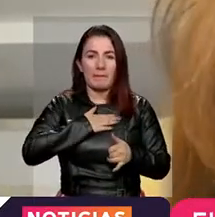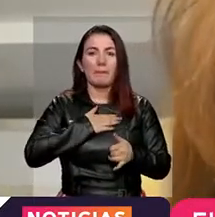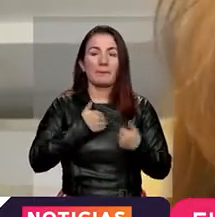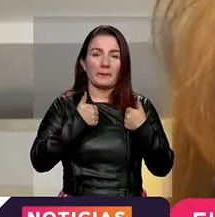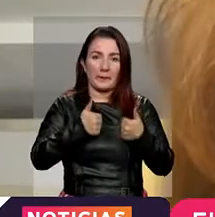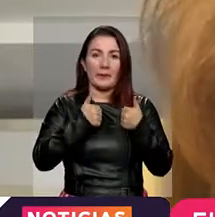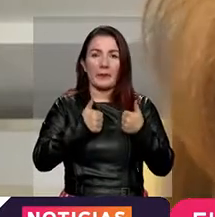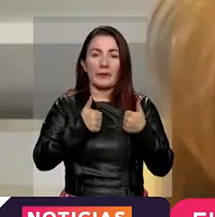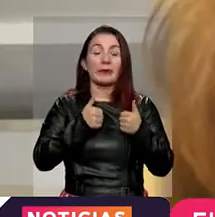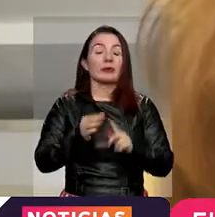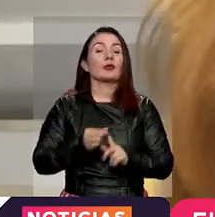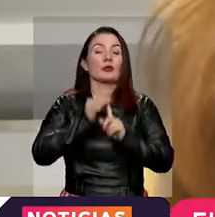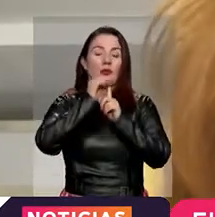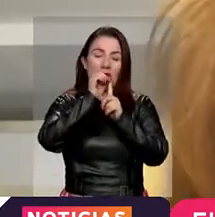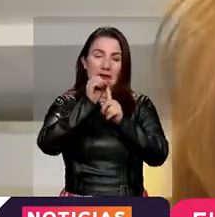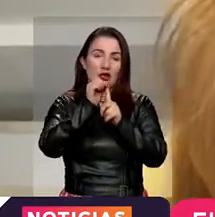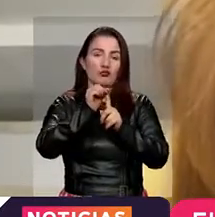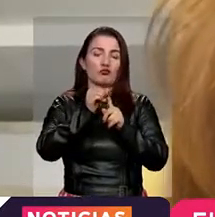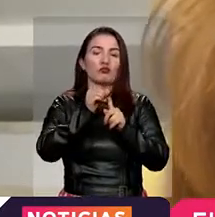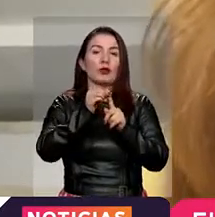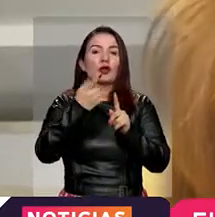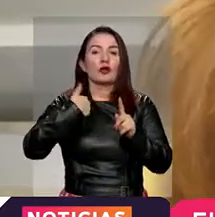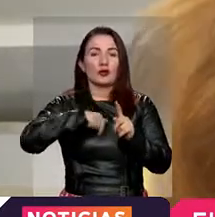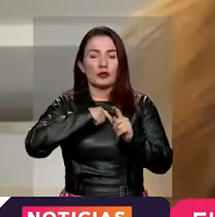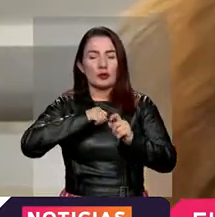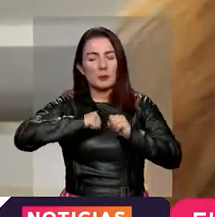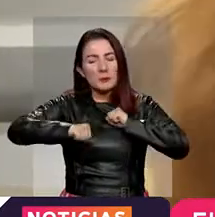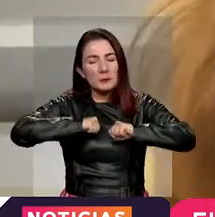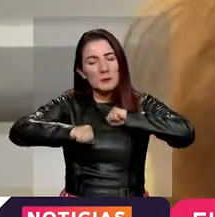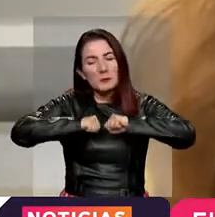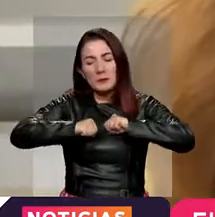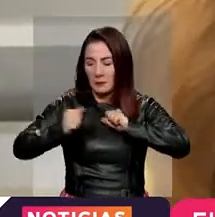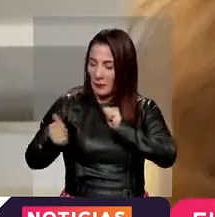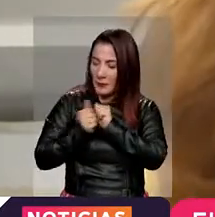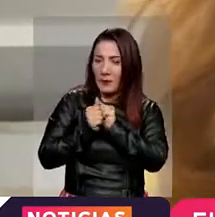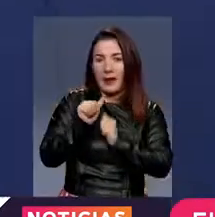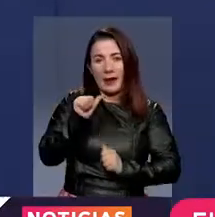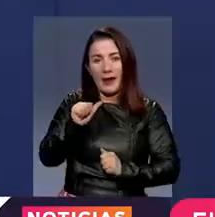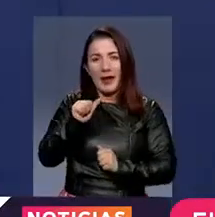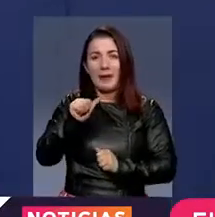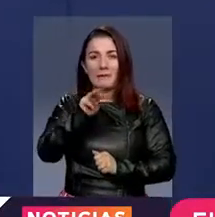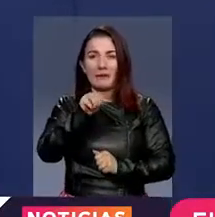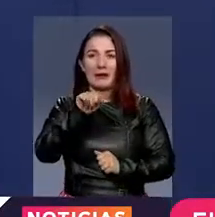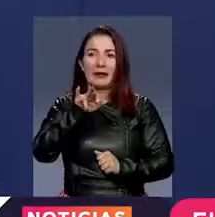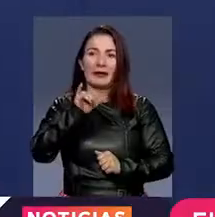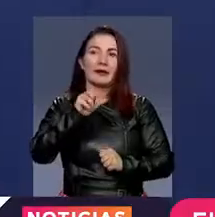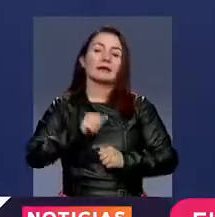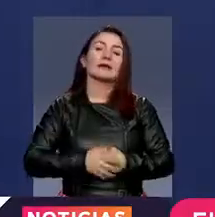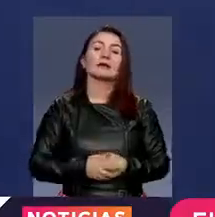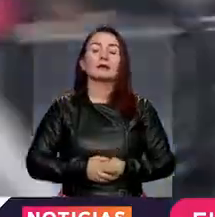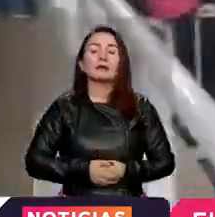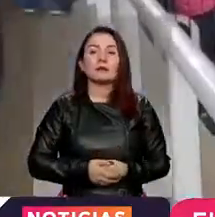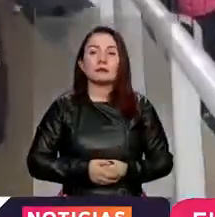muy, muy especial porque pues la dimos toda con mi compañera María Clara.